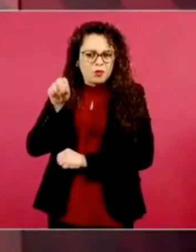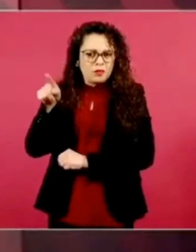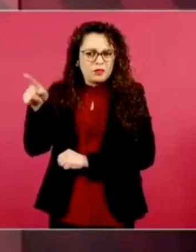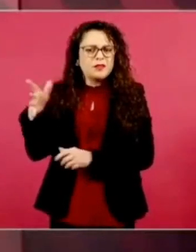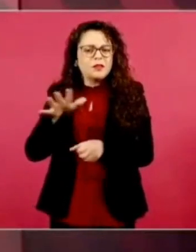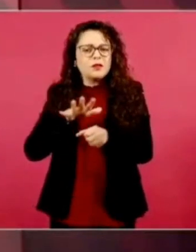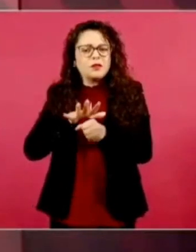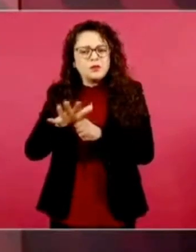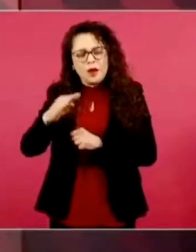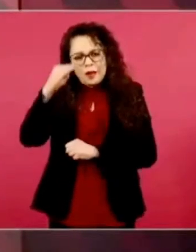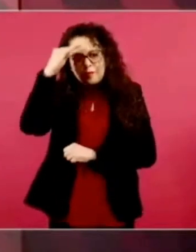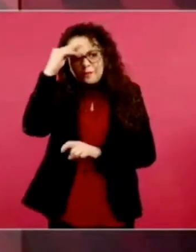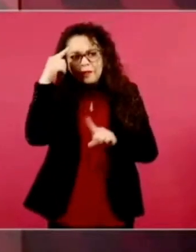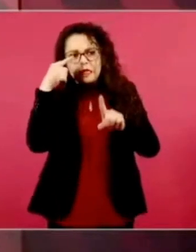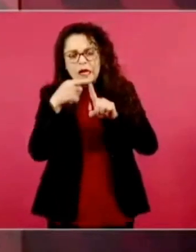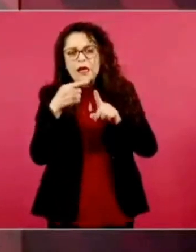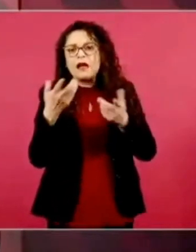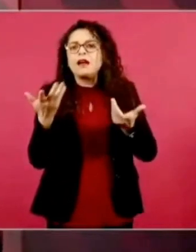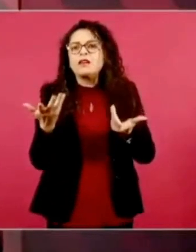Si